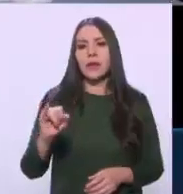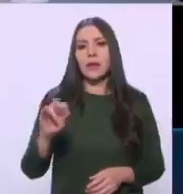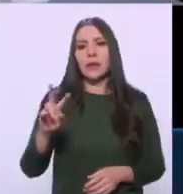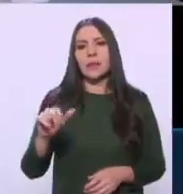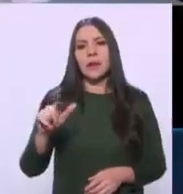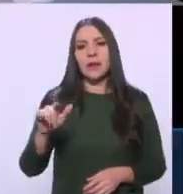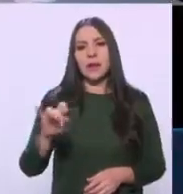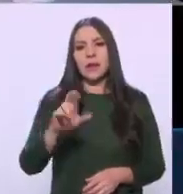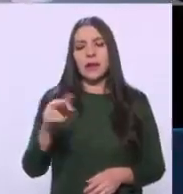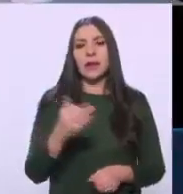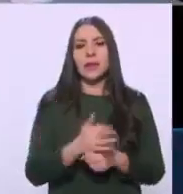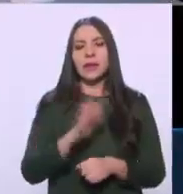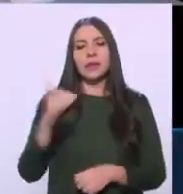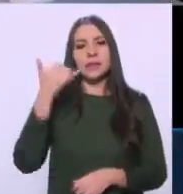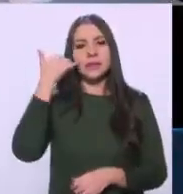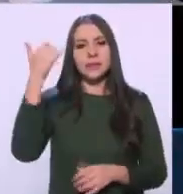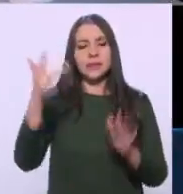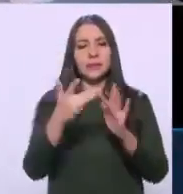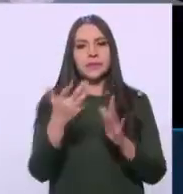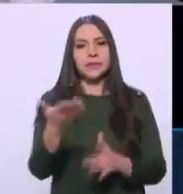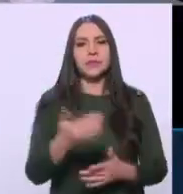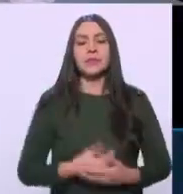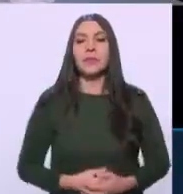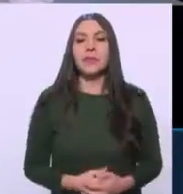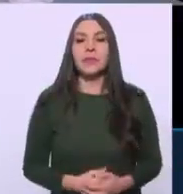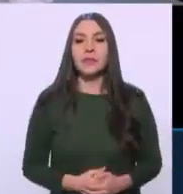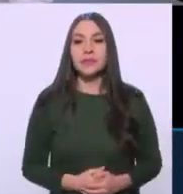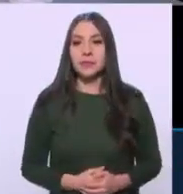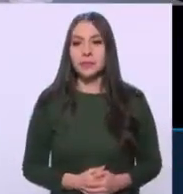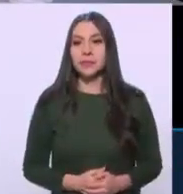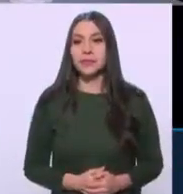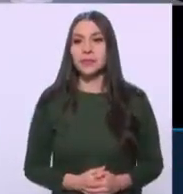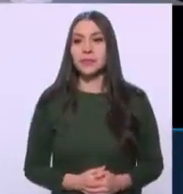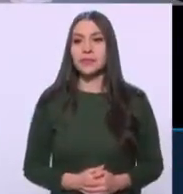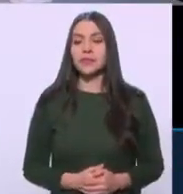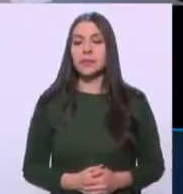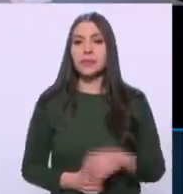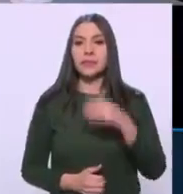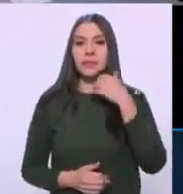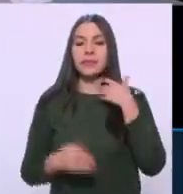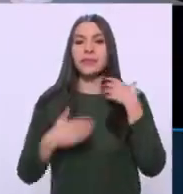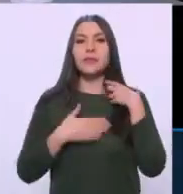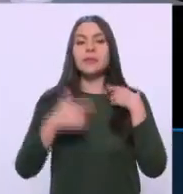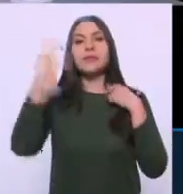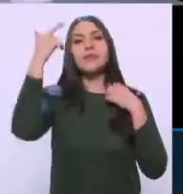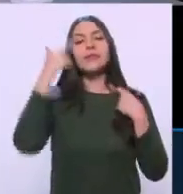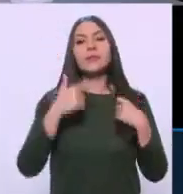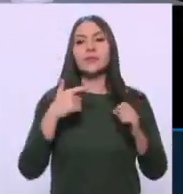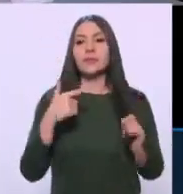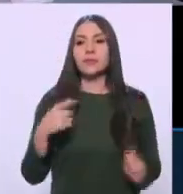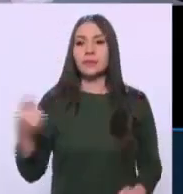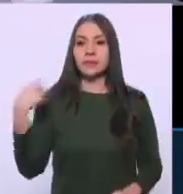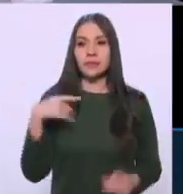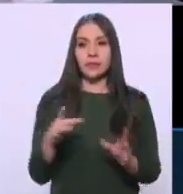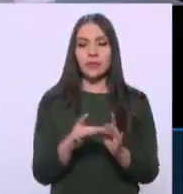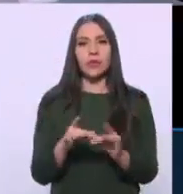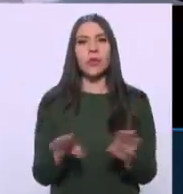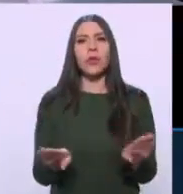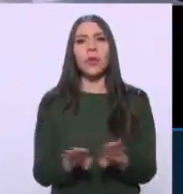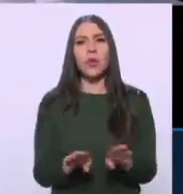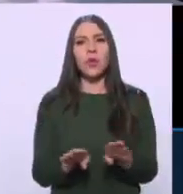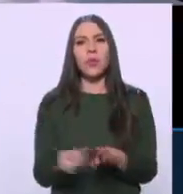Ya está con nosotros. Ya está con Saraí. nosotros. Hola, buenas noches. Muy buenas noches, Buenas Saraí. noches. Pues ¿cómo está esto de que